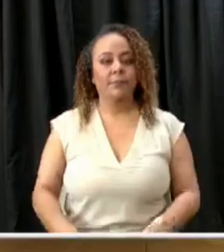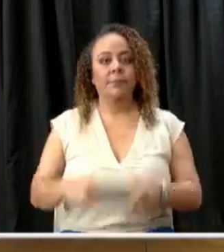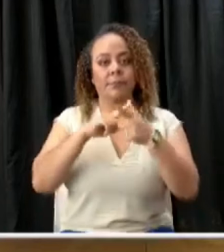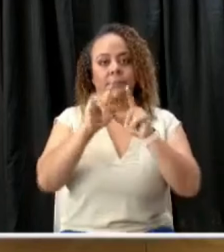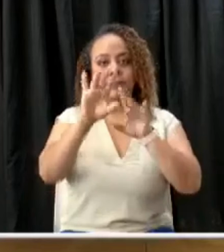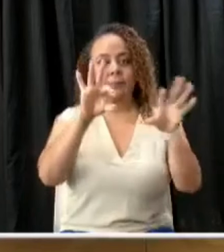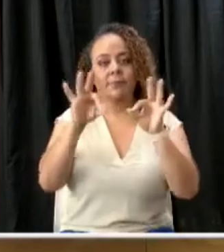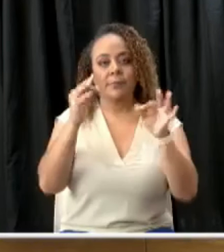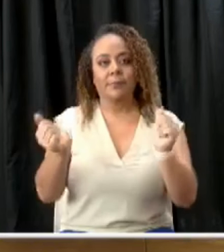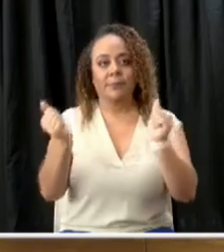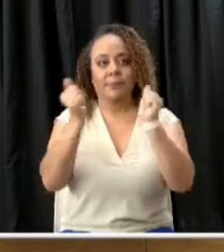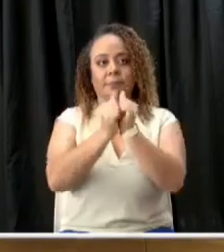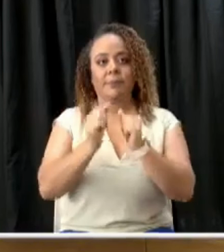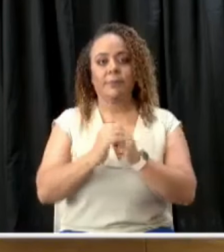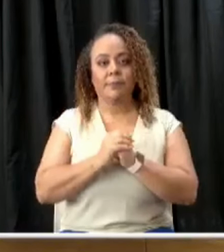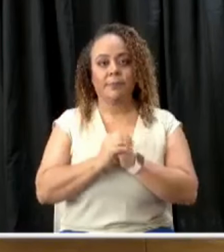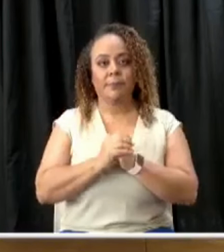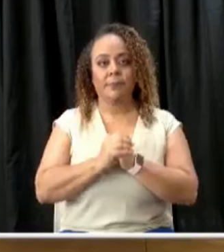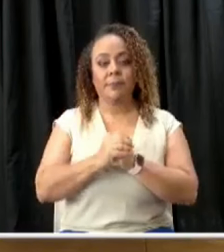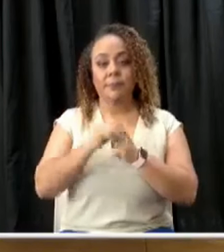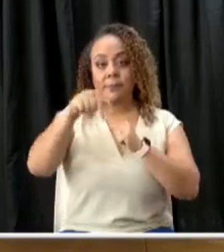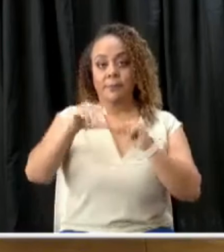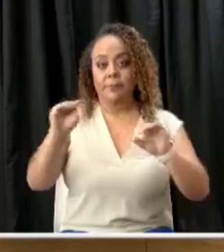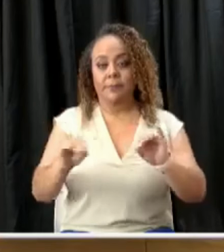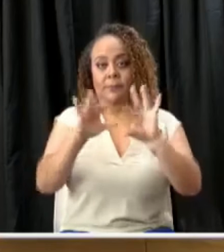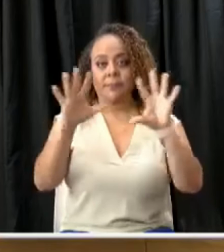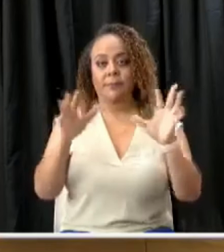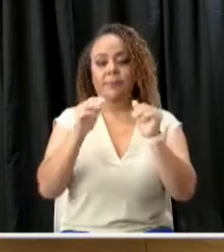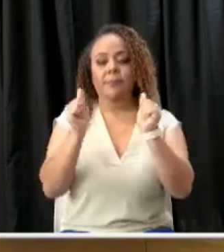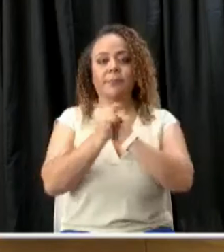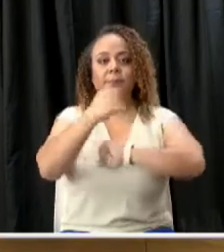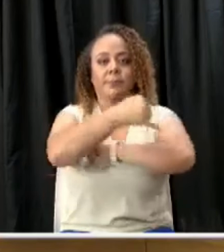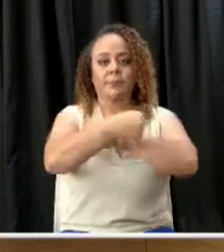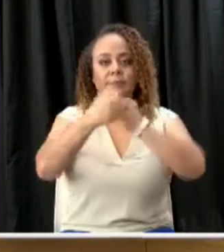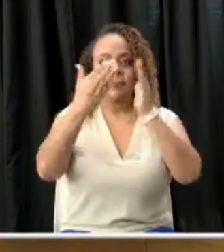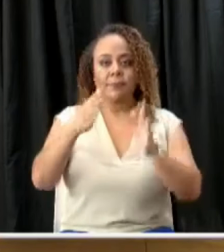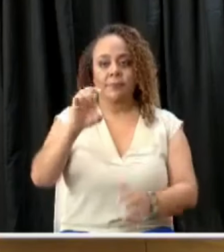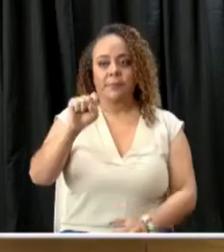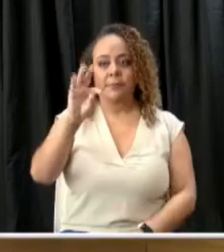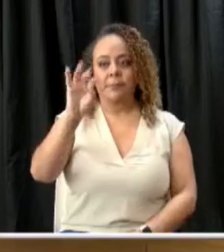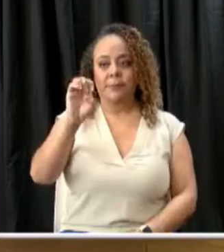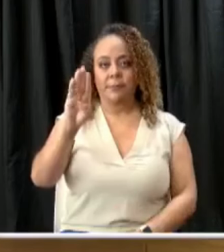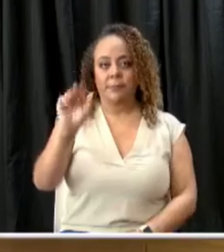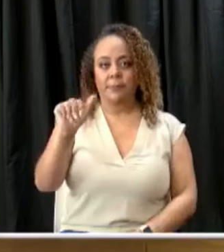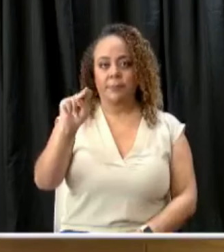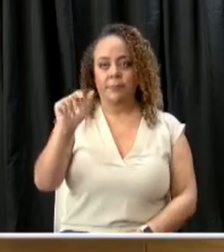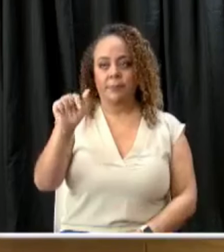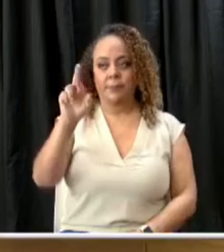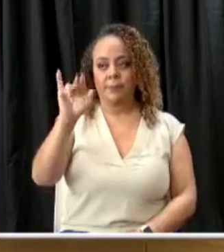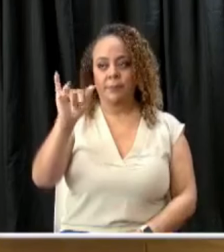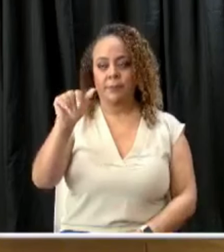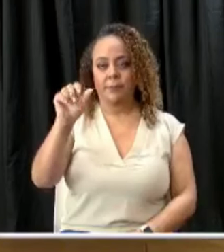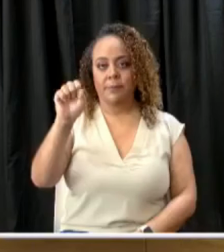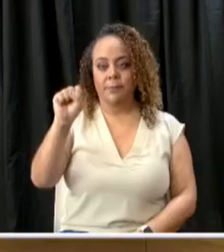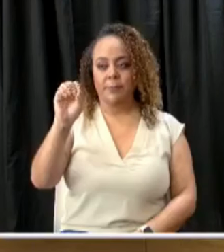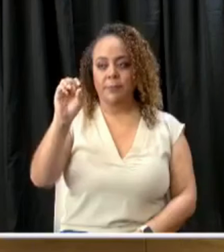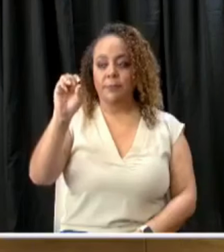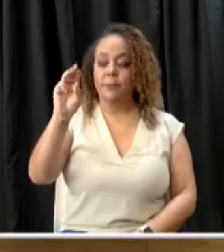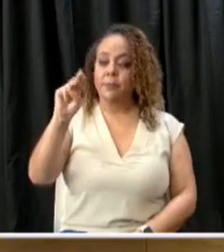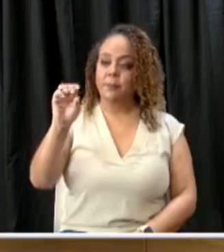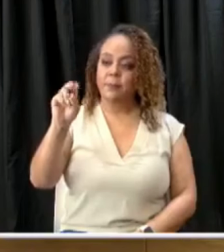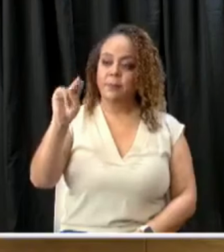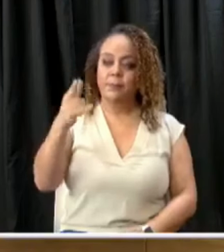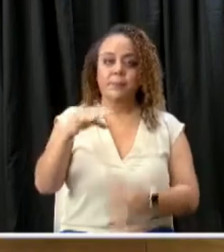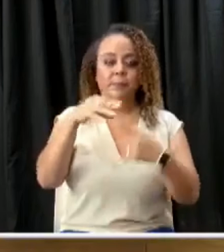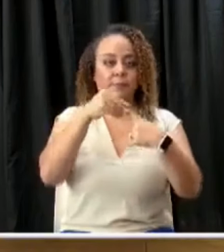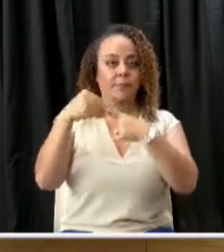los invitamos a que nos acompañen durante esta mañana con el ingeniero Esteban Arias Monge, especialista en salud